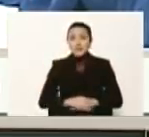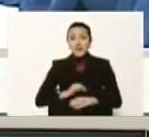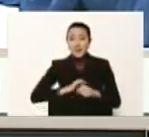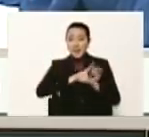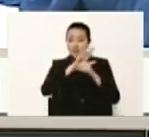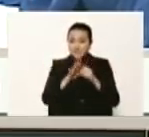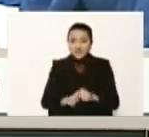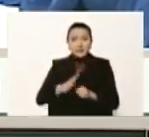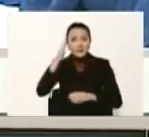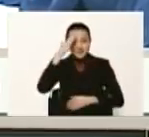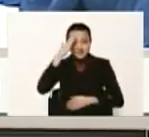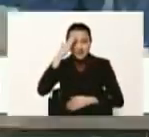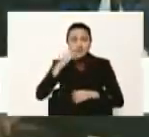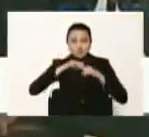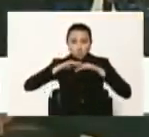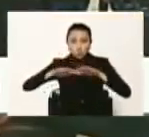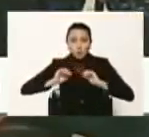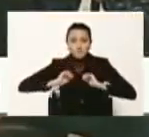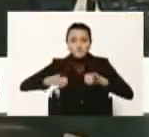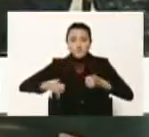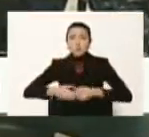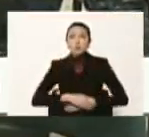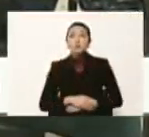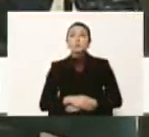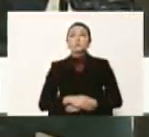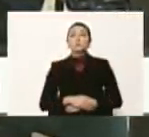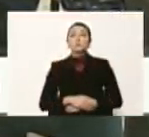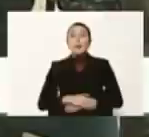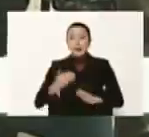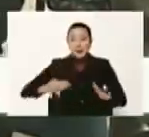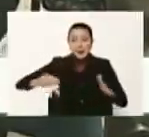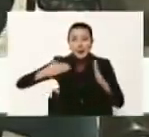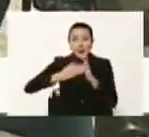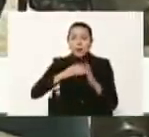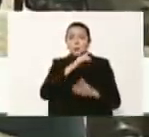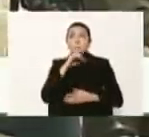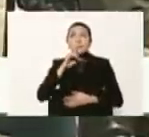que ha conocido la humanidad, Operación Gedeón.